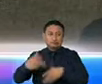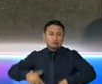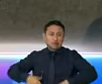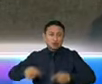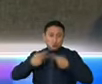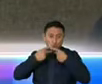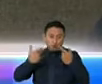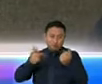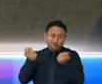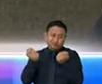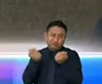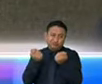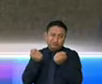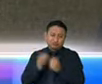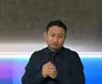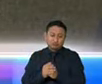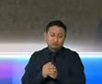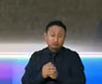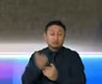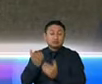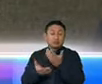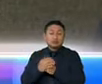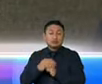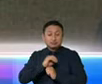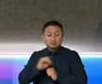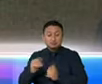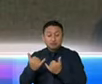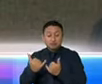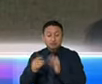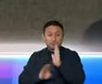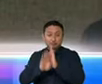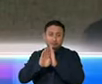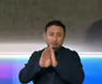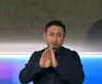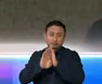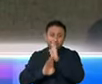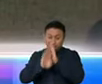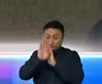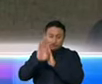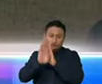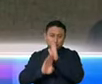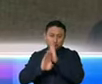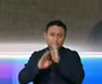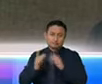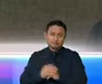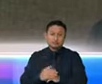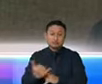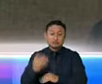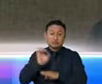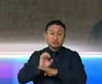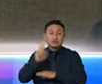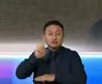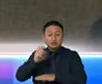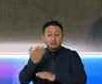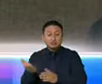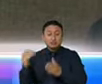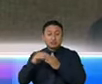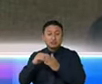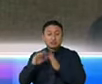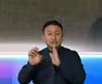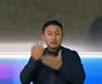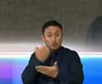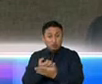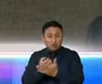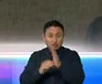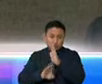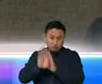público y que podrían provocar una desaceleración en la demanda agregada. Y ahorita lo que el Ecuador menos necesita es entrar en recesión económica. Entonces,